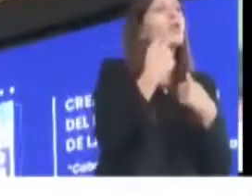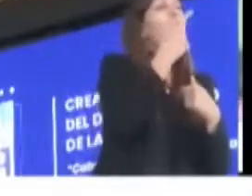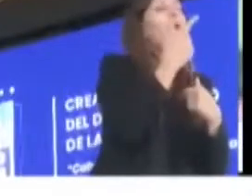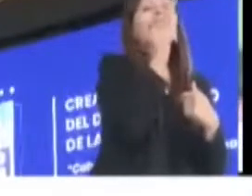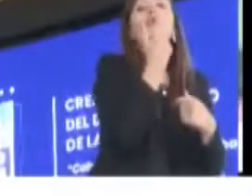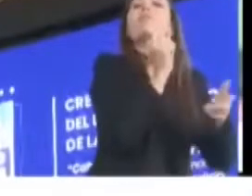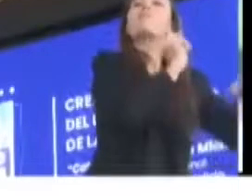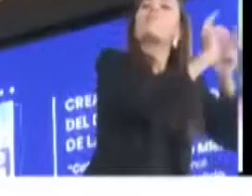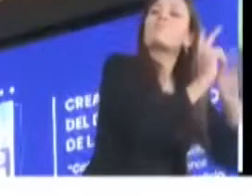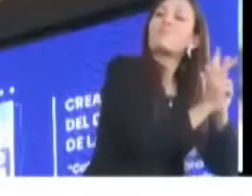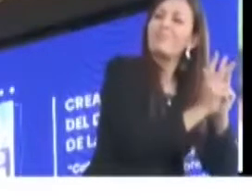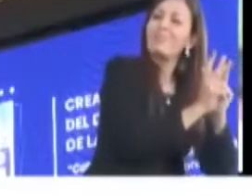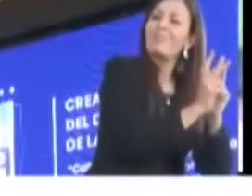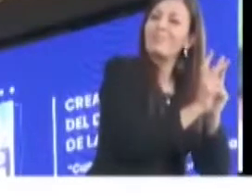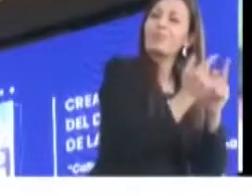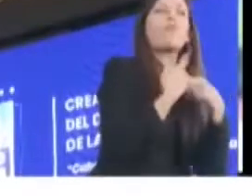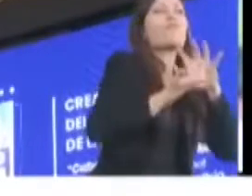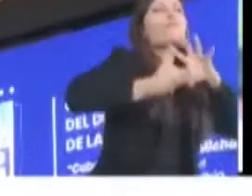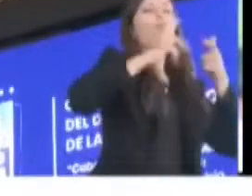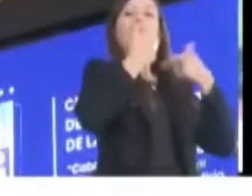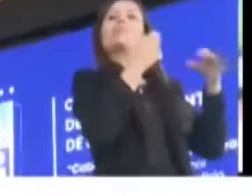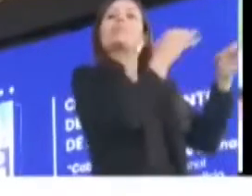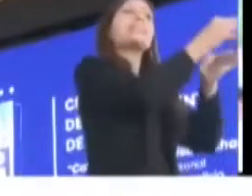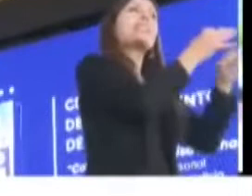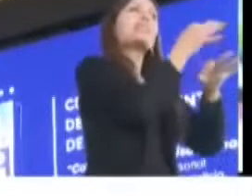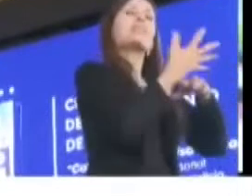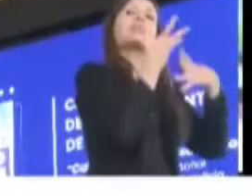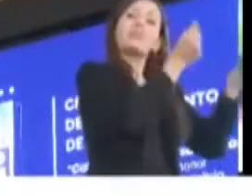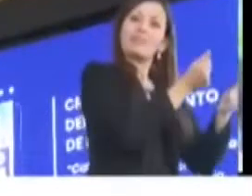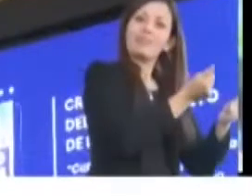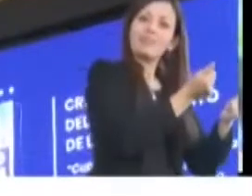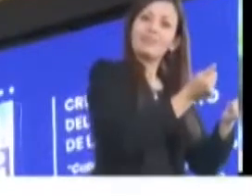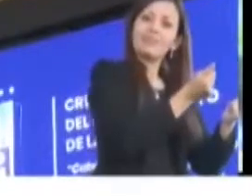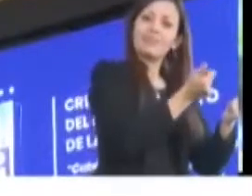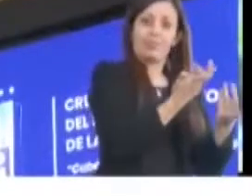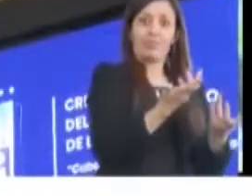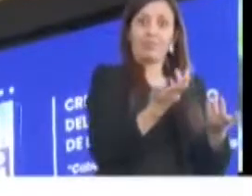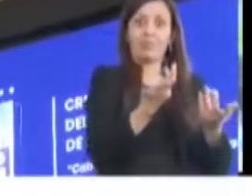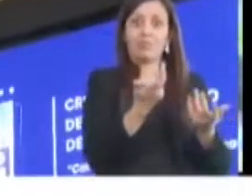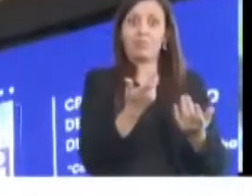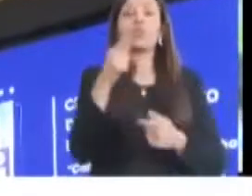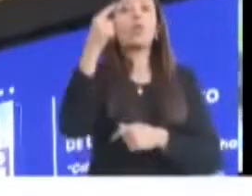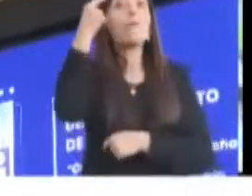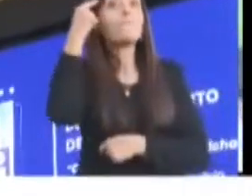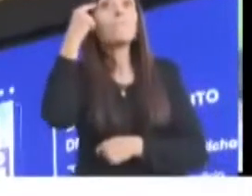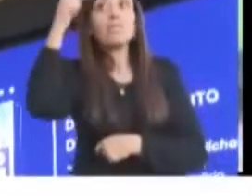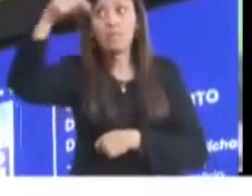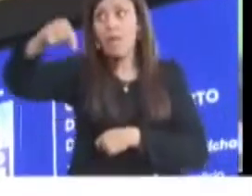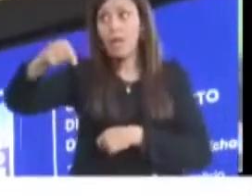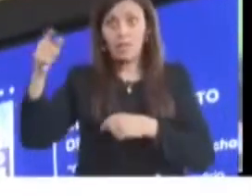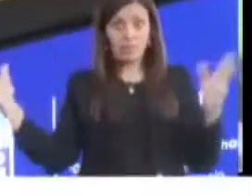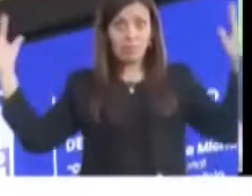Nosotros tenemos la oportunidad, que es la oportunidad que nos está dando en este momento esta política de